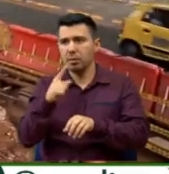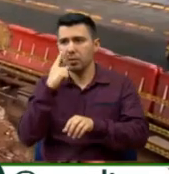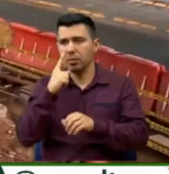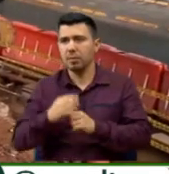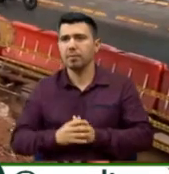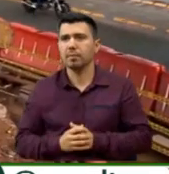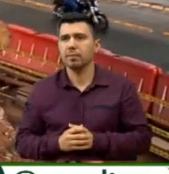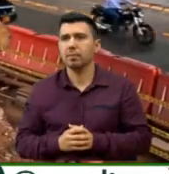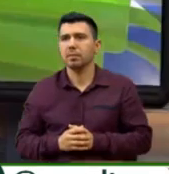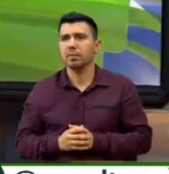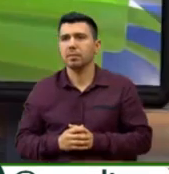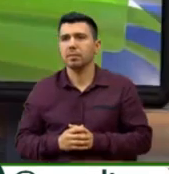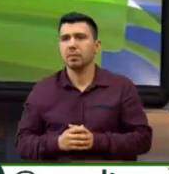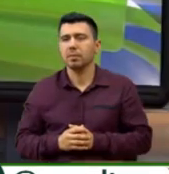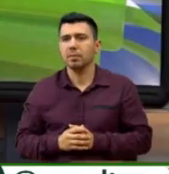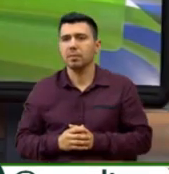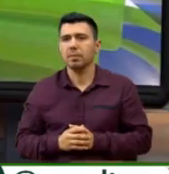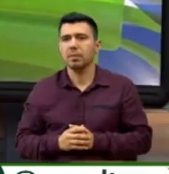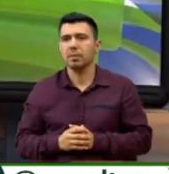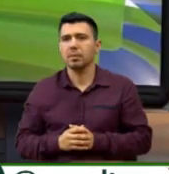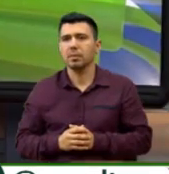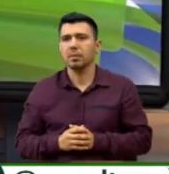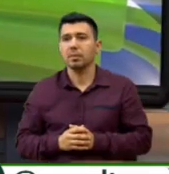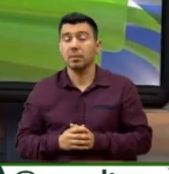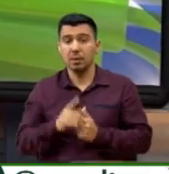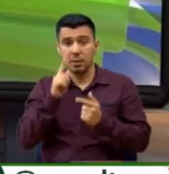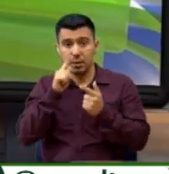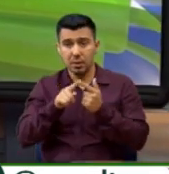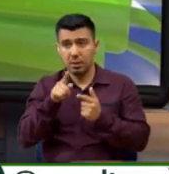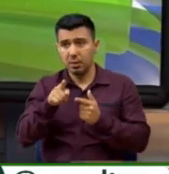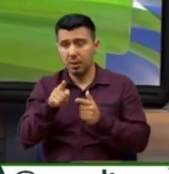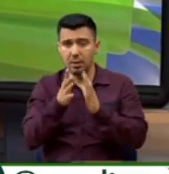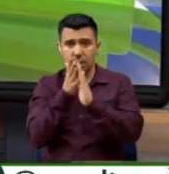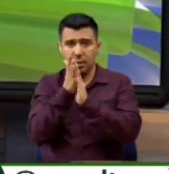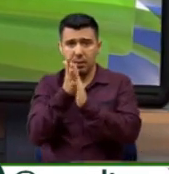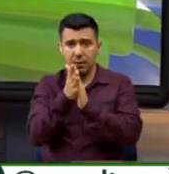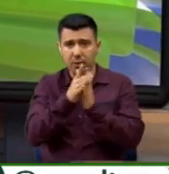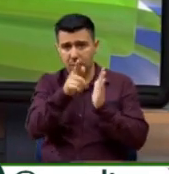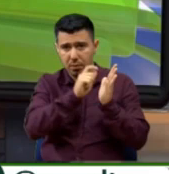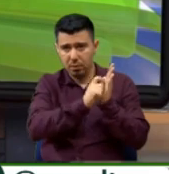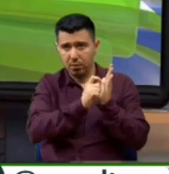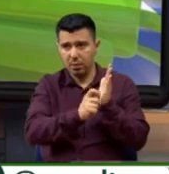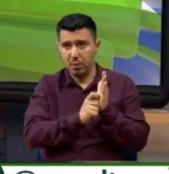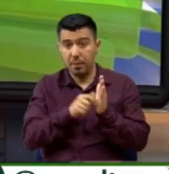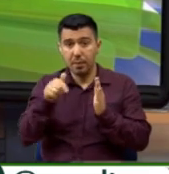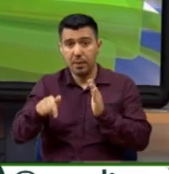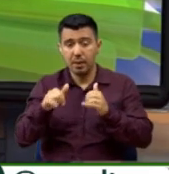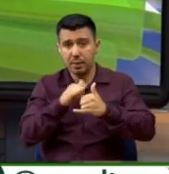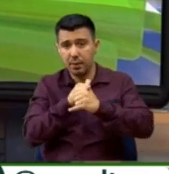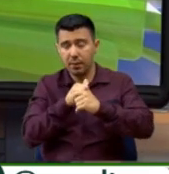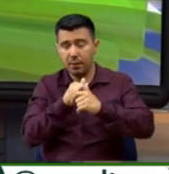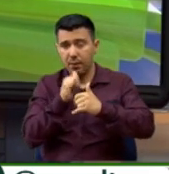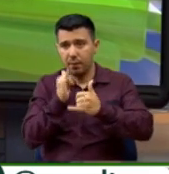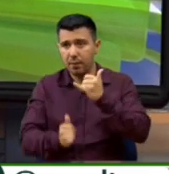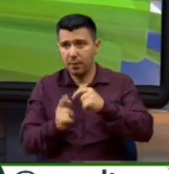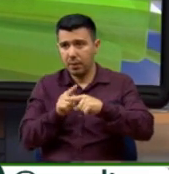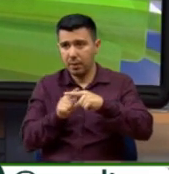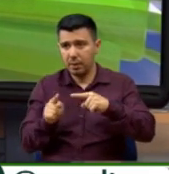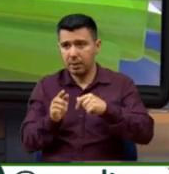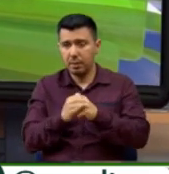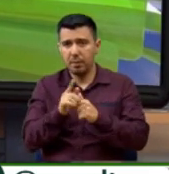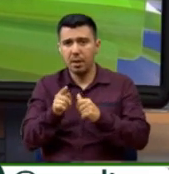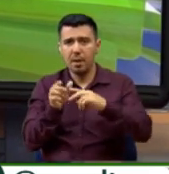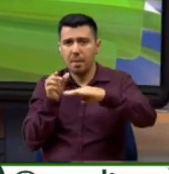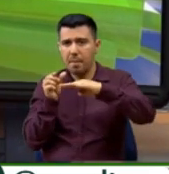desastres. Y a propósito de esta información, tome nota porque este fin de semana se implementará un nuevo pico y placa especial